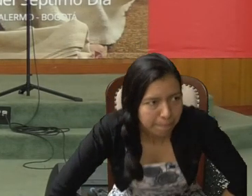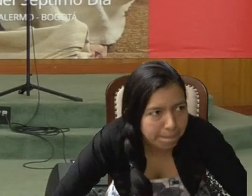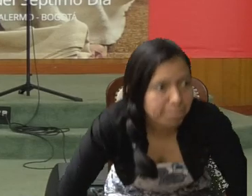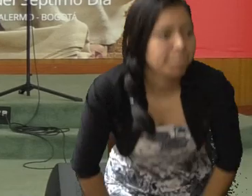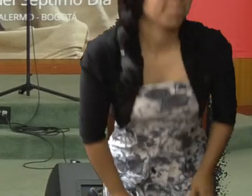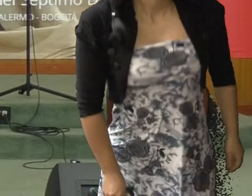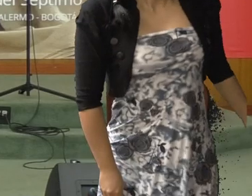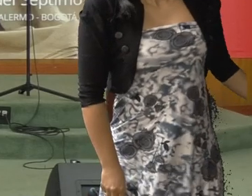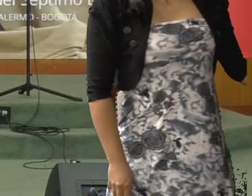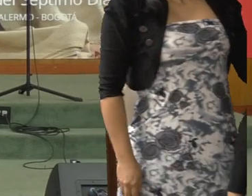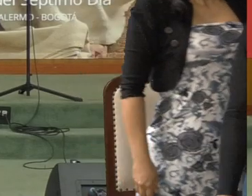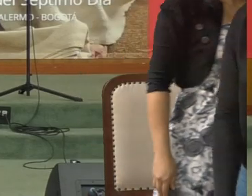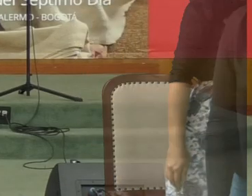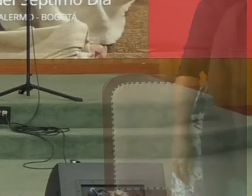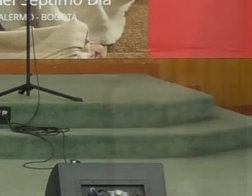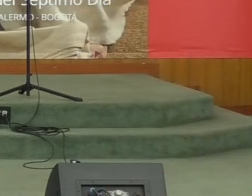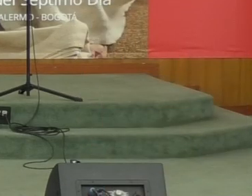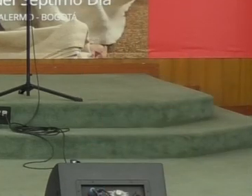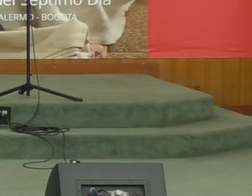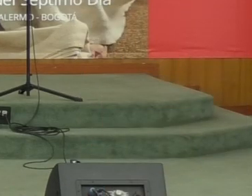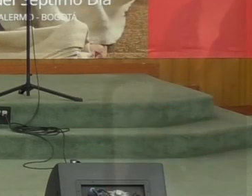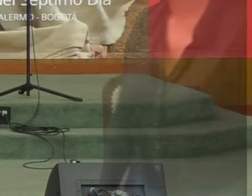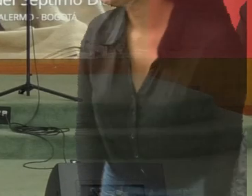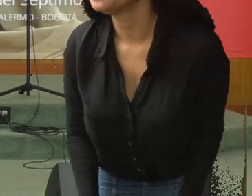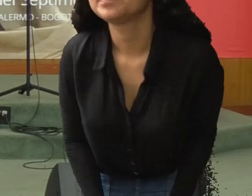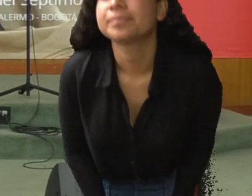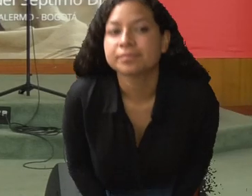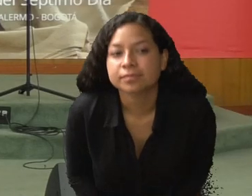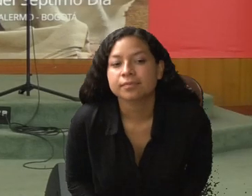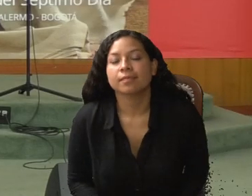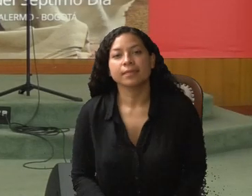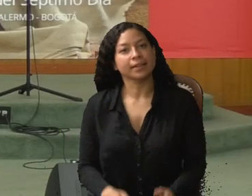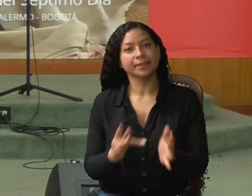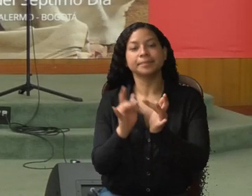Hay un texto que me gusta mucho.